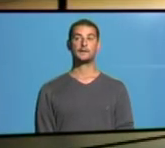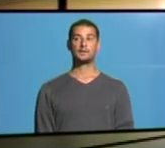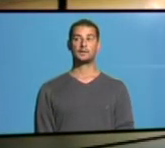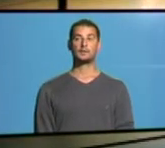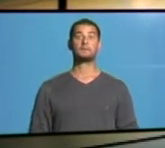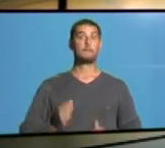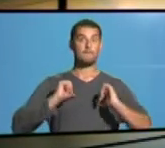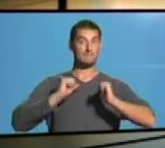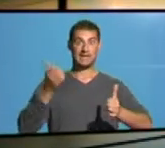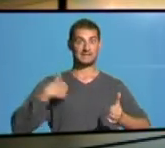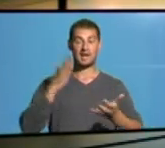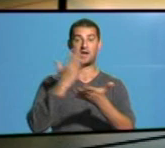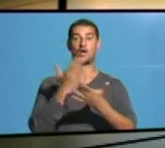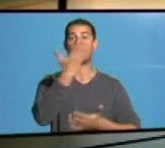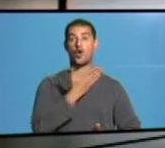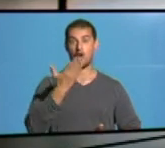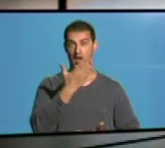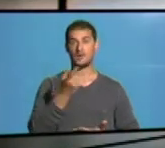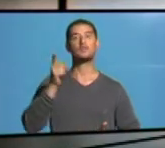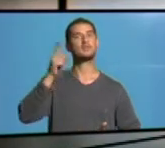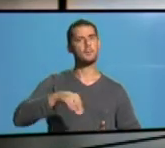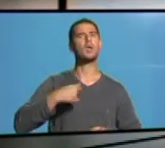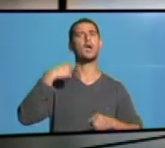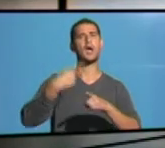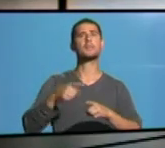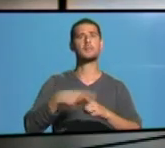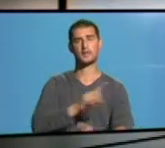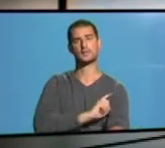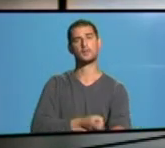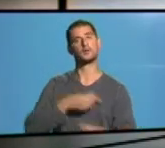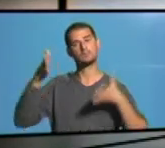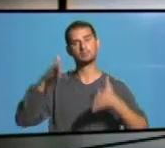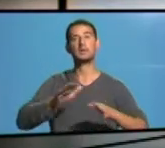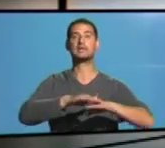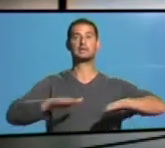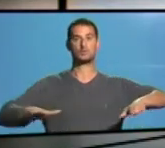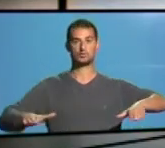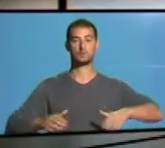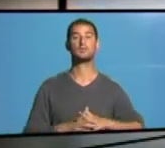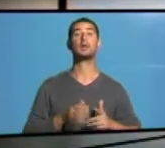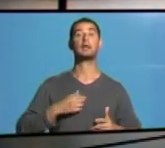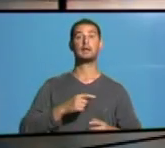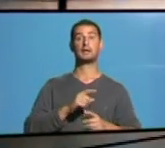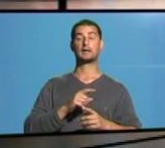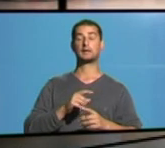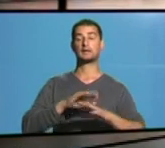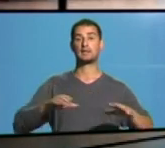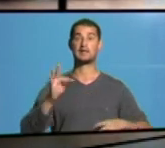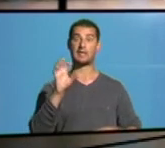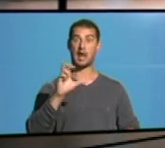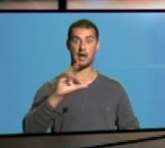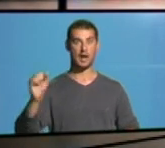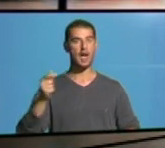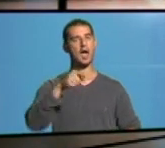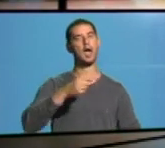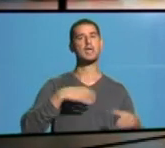O comezo do curso escolar iníciase tamén as actividades deportivas dirixidas aos nenos. A Escola de Fútbol Sala Terra, na que adestran